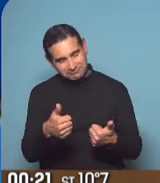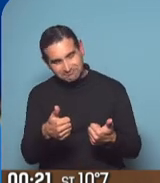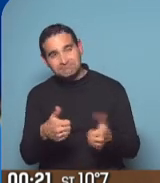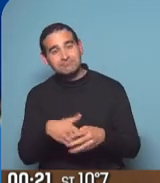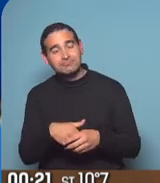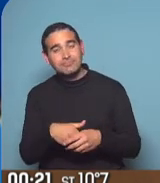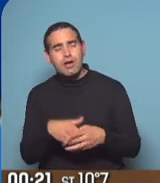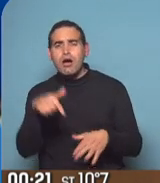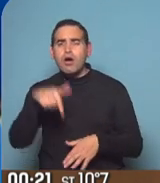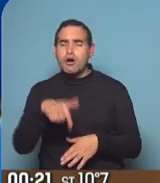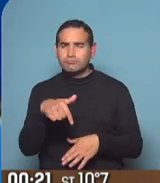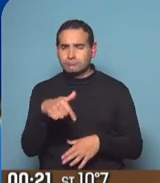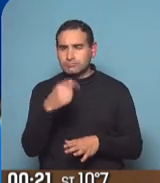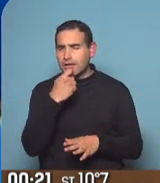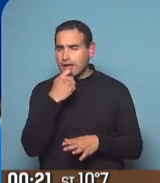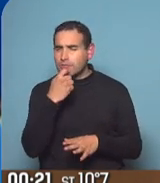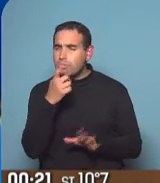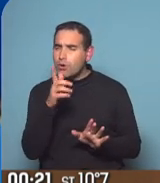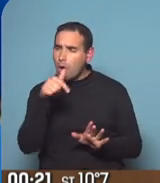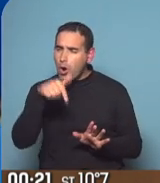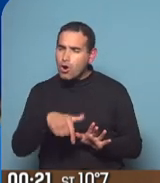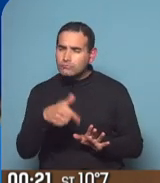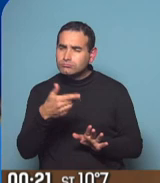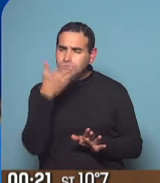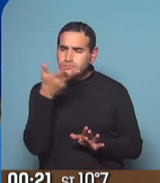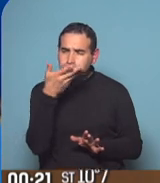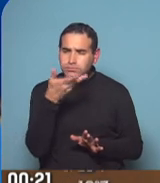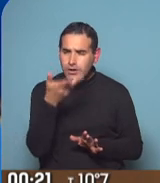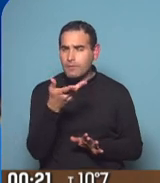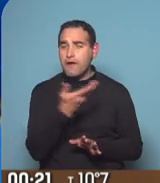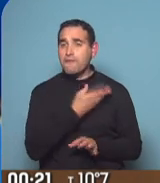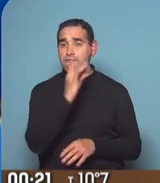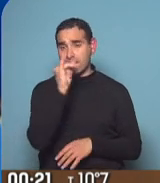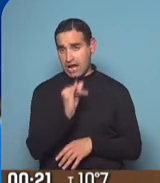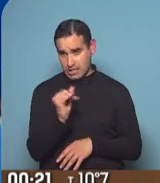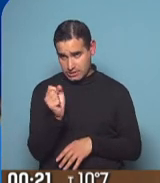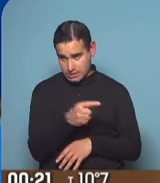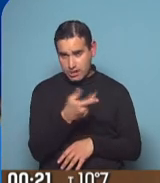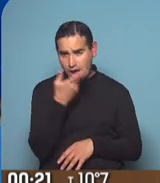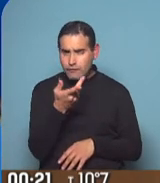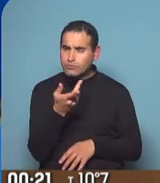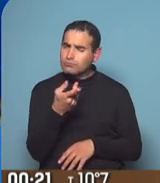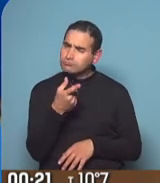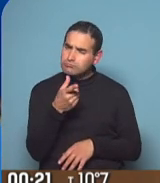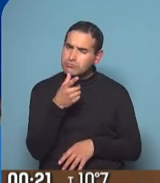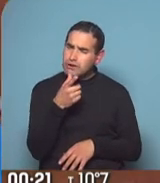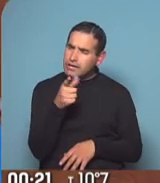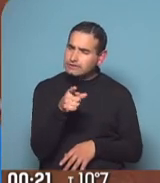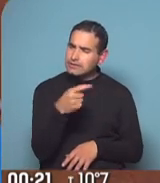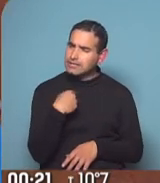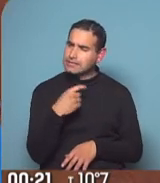hoy por ejemplo hubo una declaración de alberto fernández es donde parecía querer